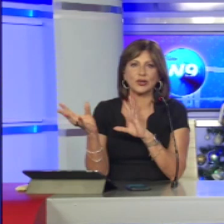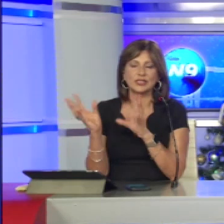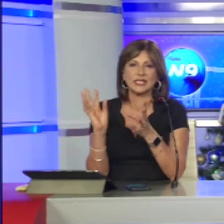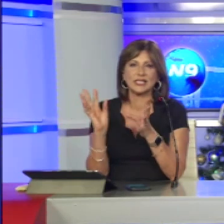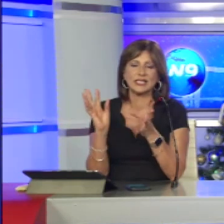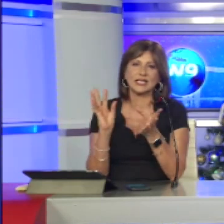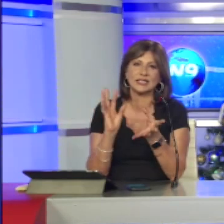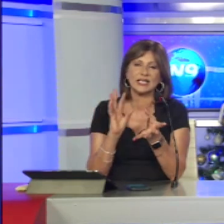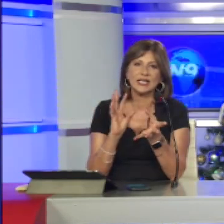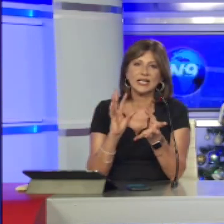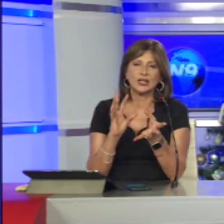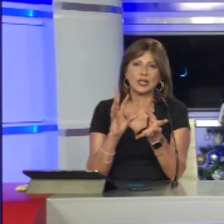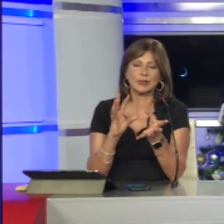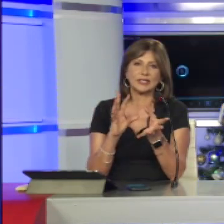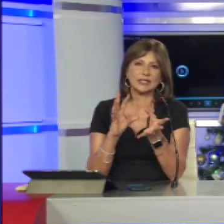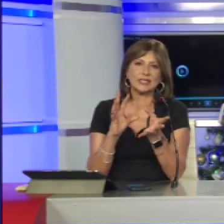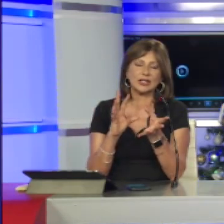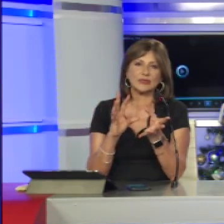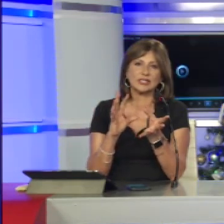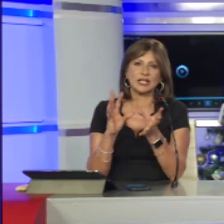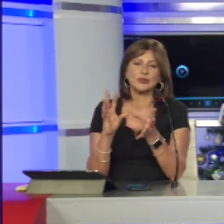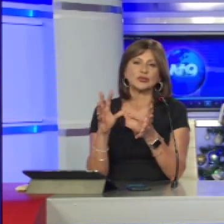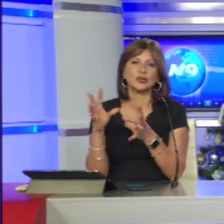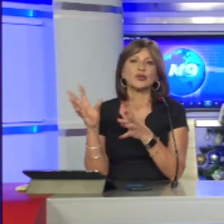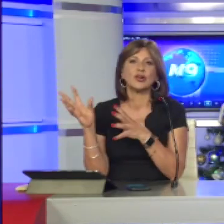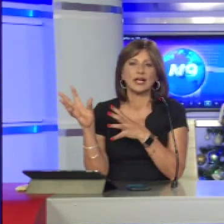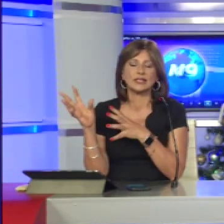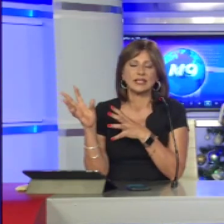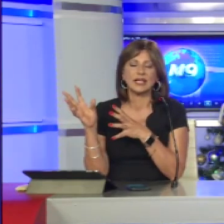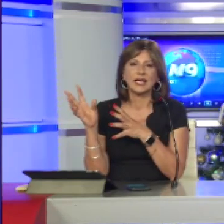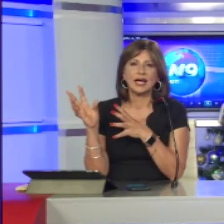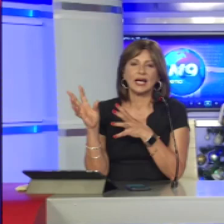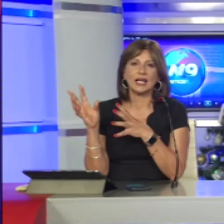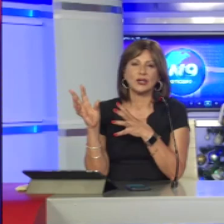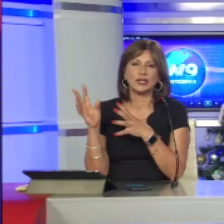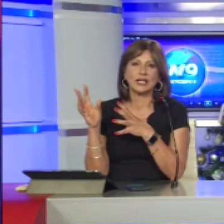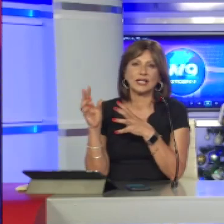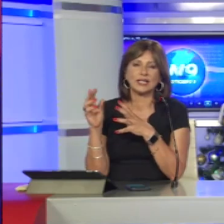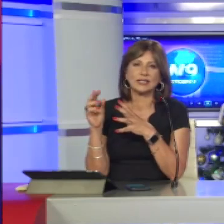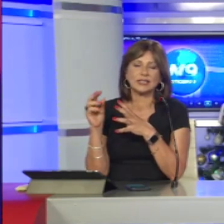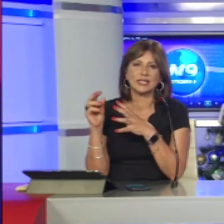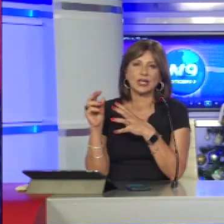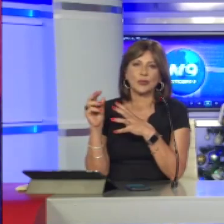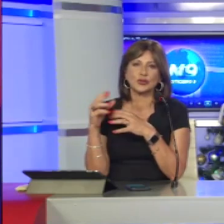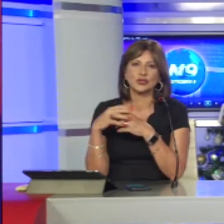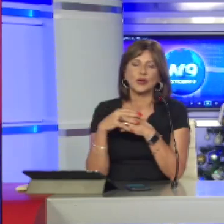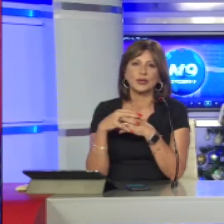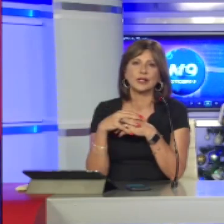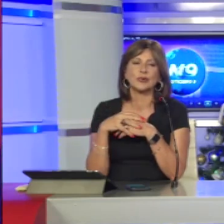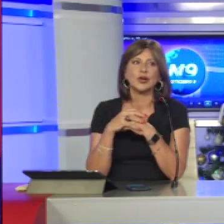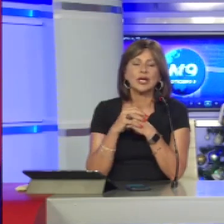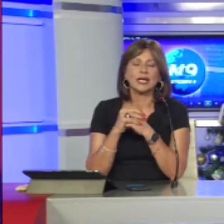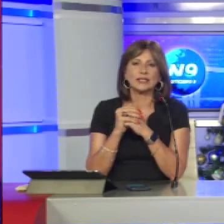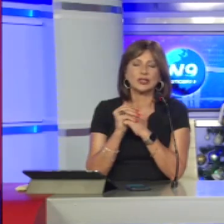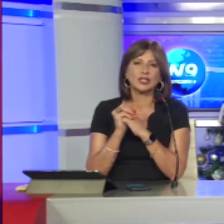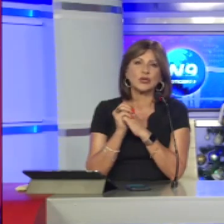que no hay coincidencia entre lo que pretende el oficialismo en torno a lo que dicen desde la oposición. Por